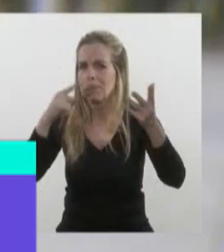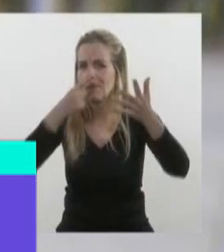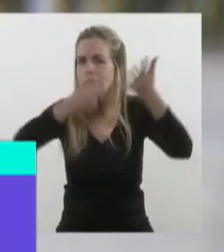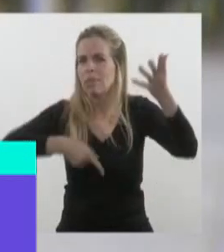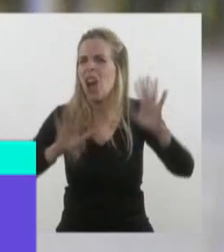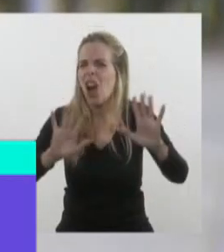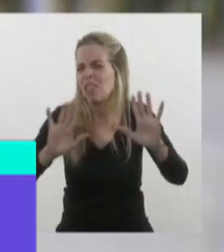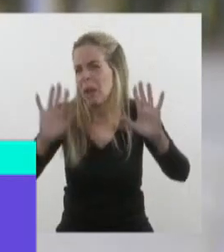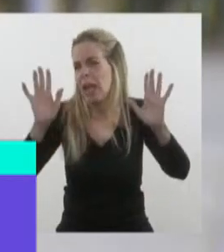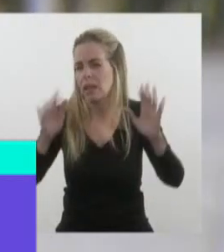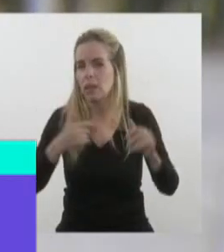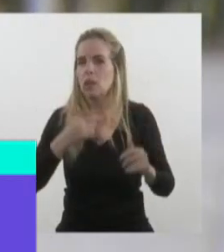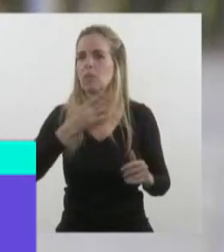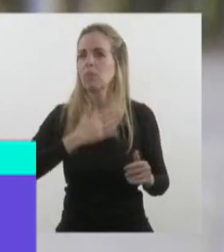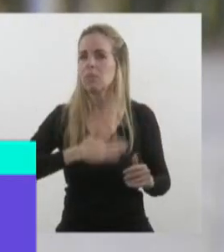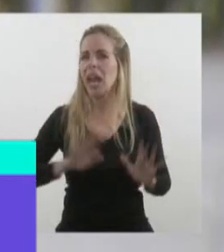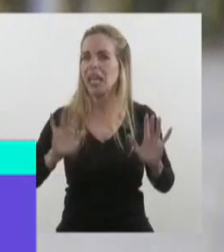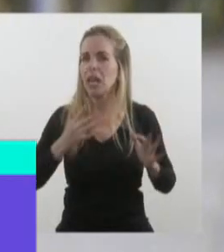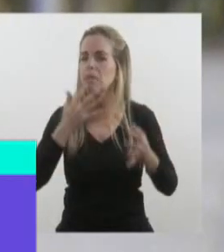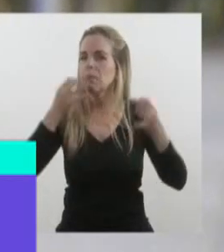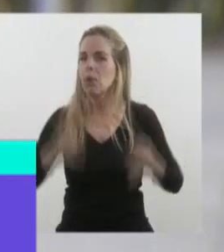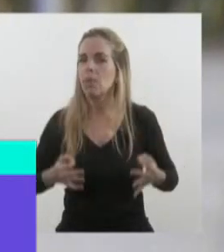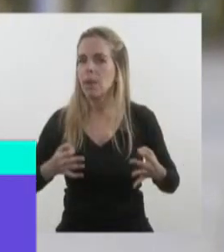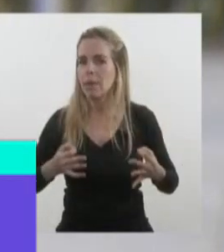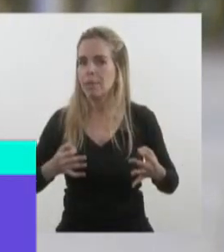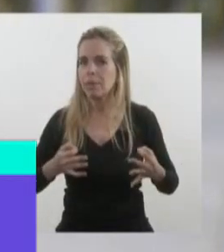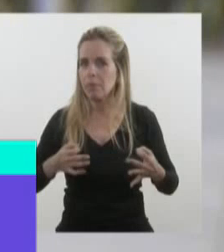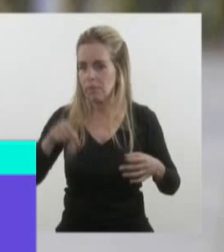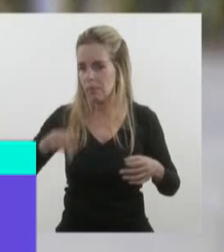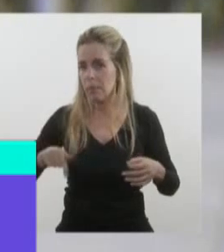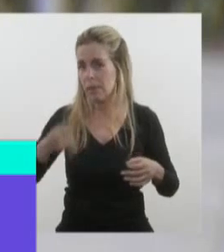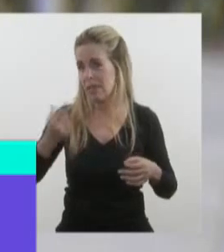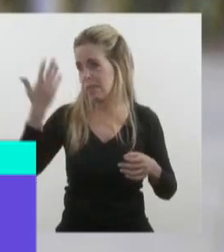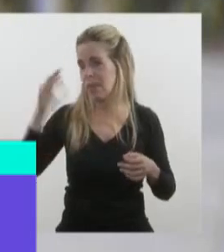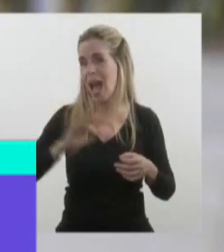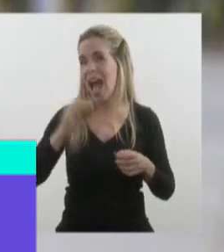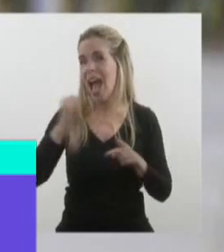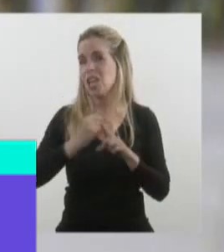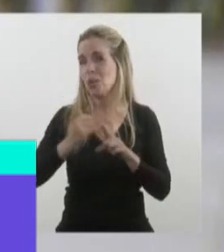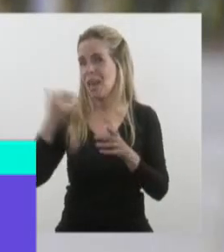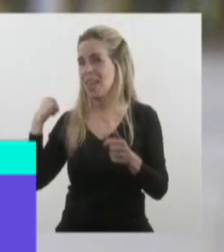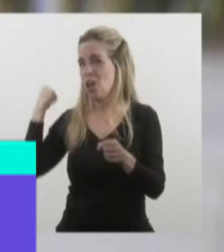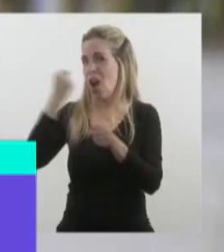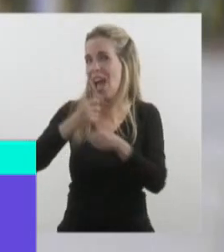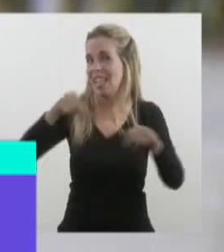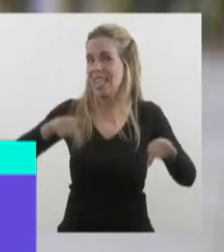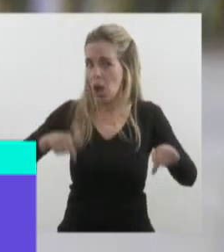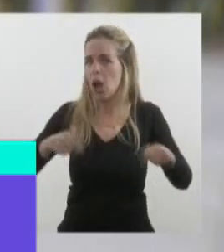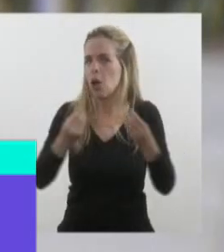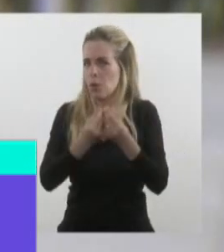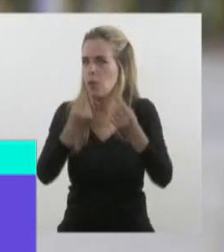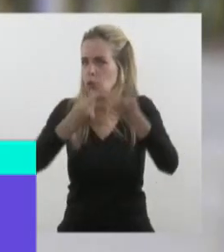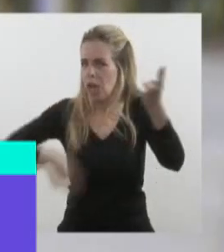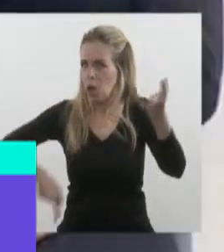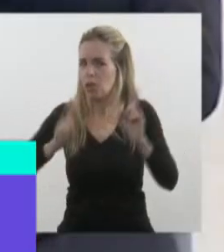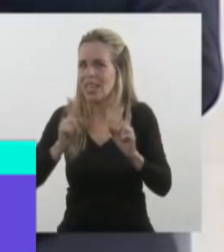tranquilidad de haber cumplido en este año y medio con mucho de lo que me comprometí en la